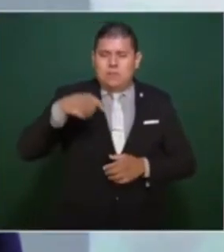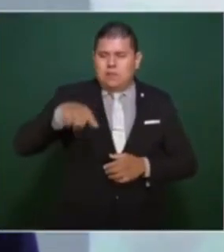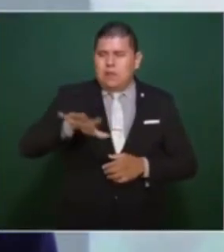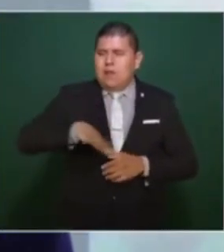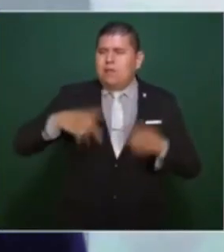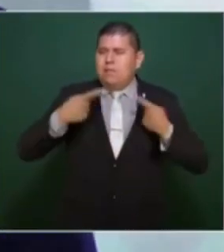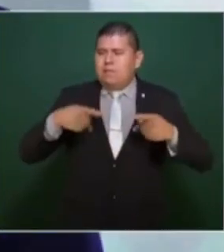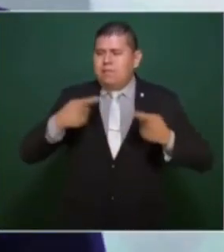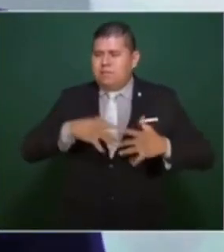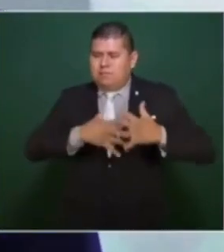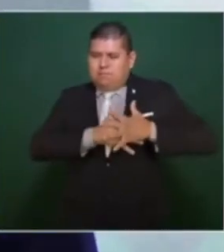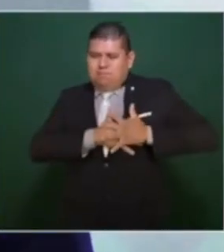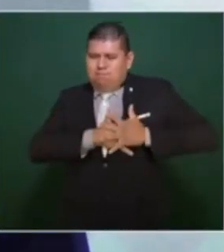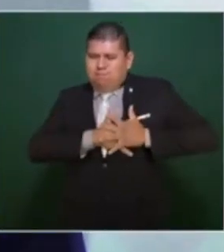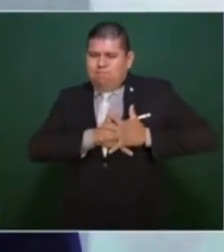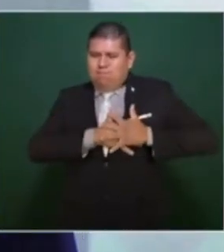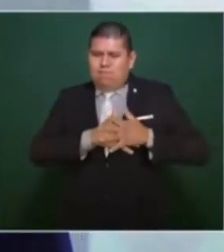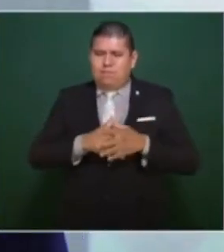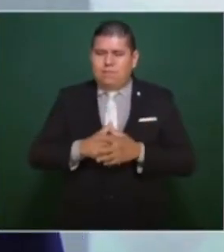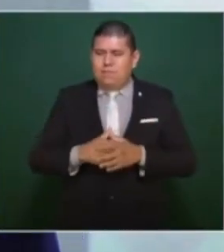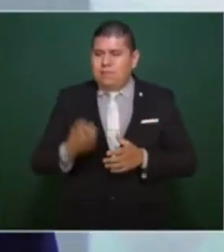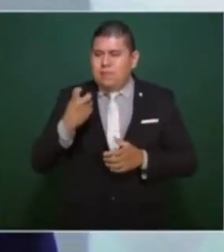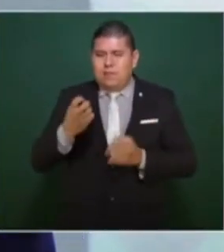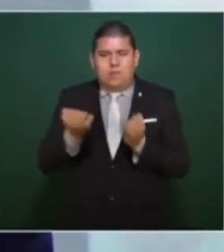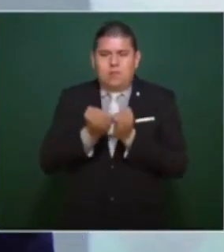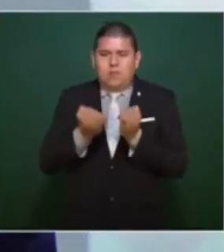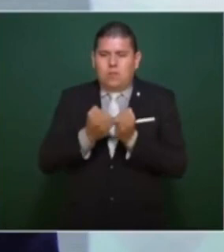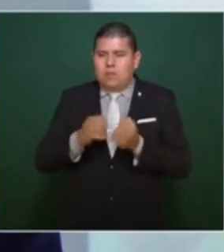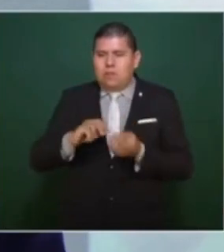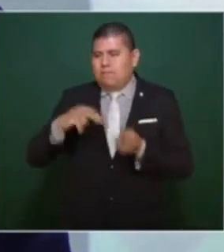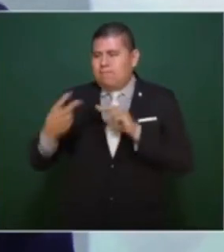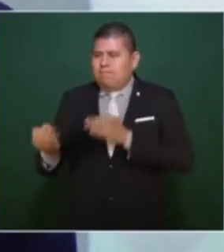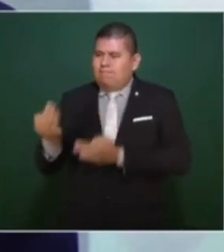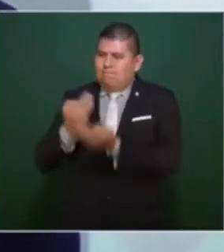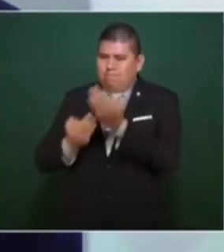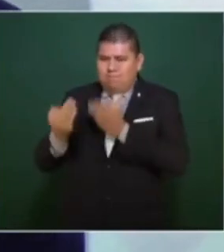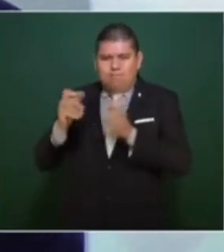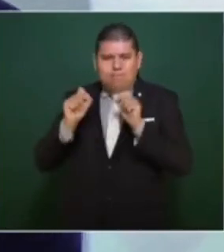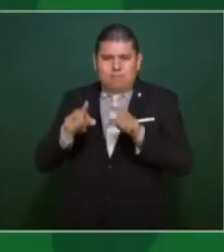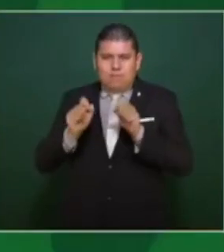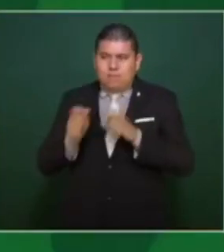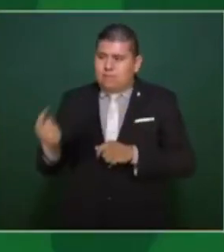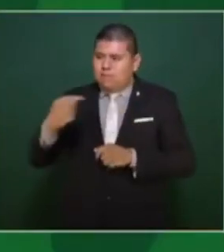pueblo, y amor con amor se paga. Claro que existe